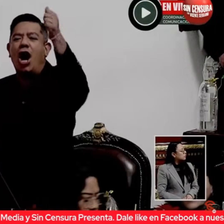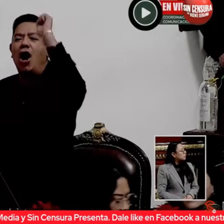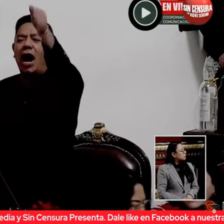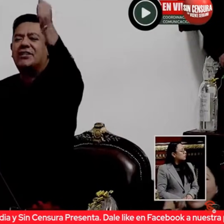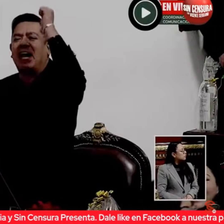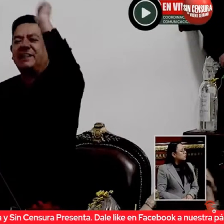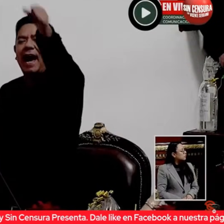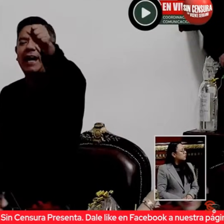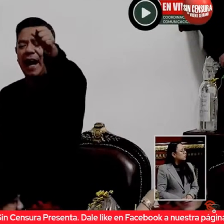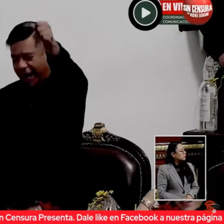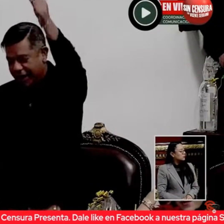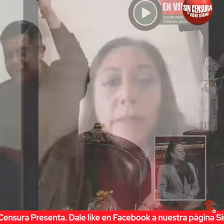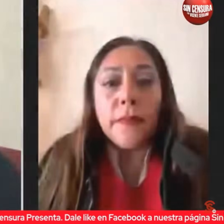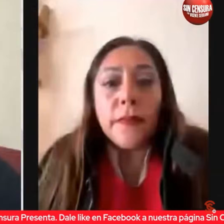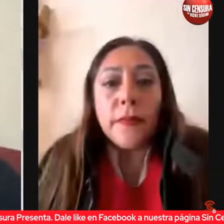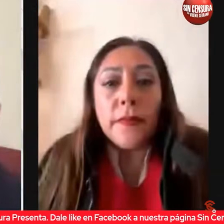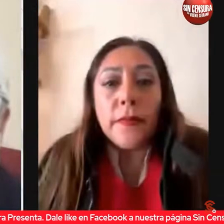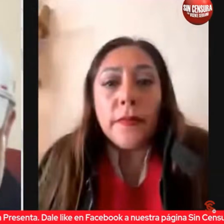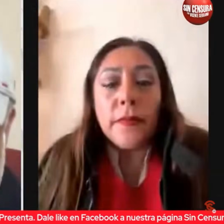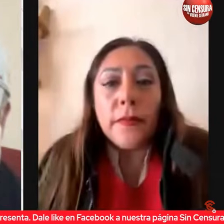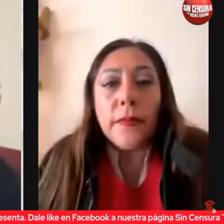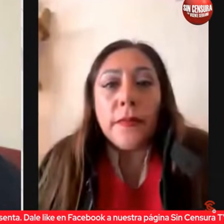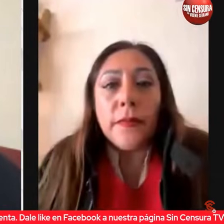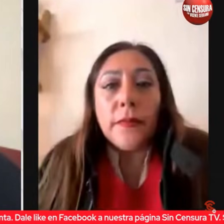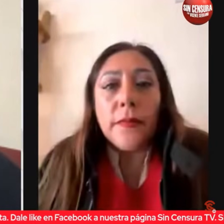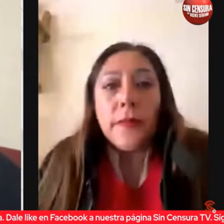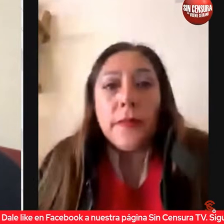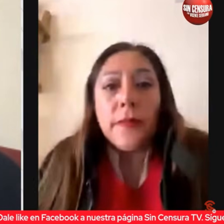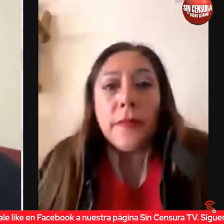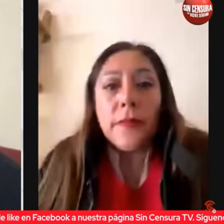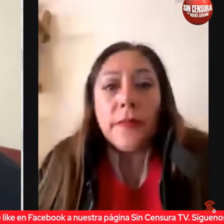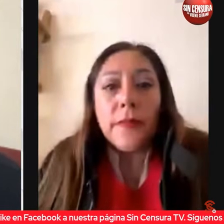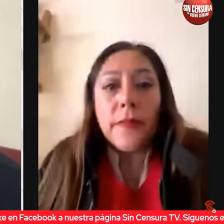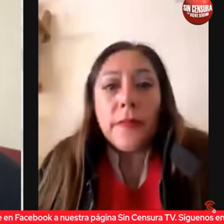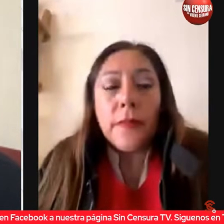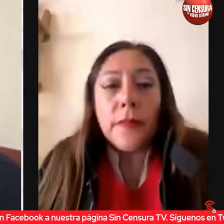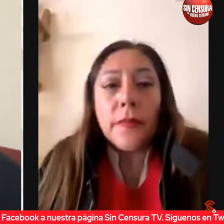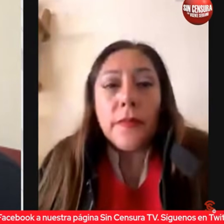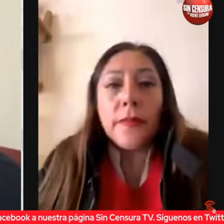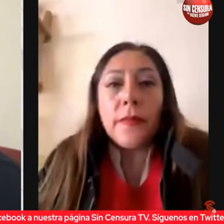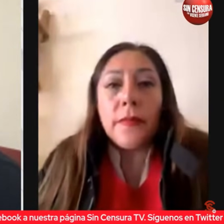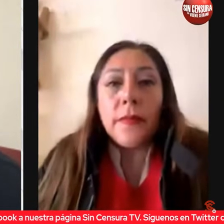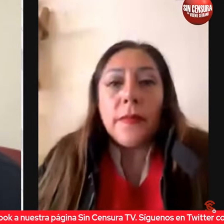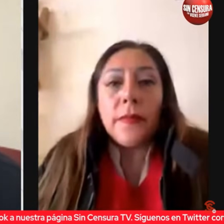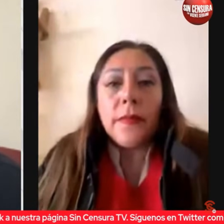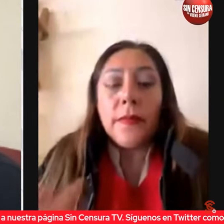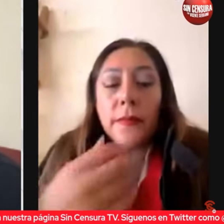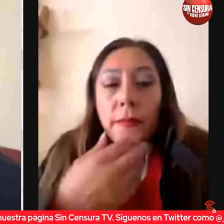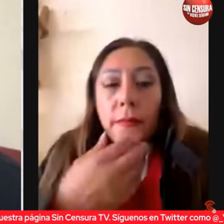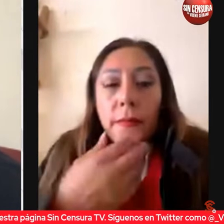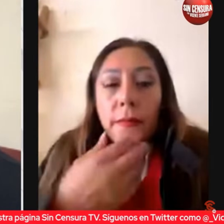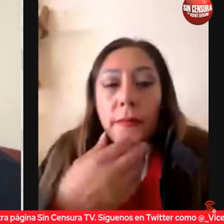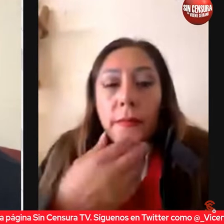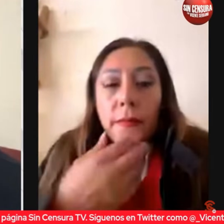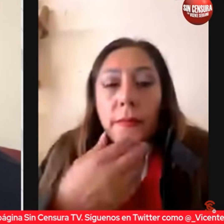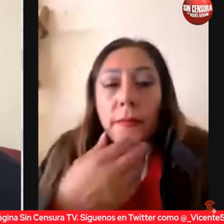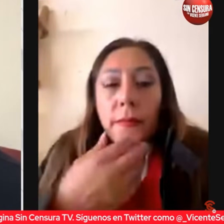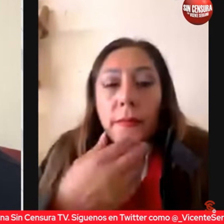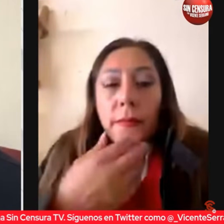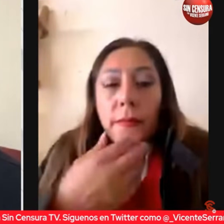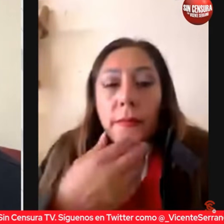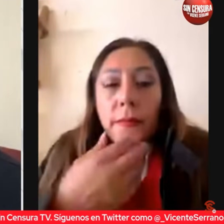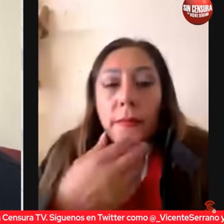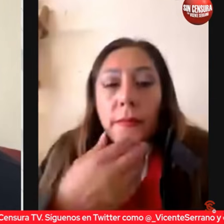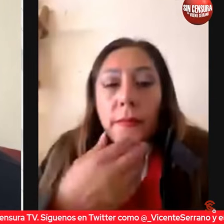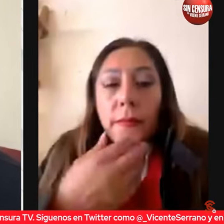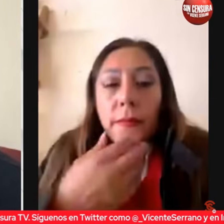Yo te conozco, Xochitl Bravo, y sé que eres una mujer comprometida con las mejores causas, que estás